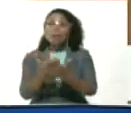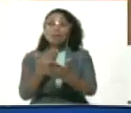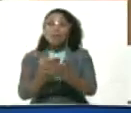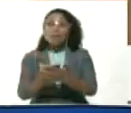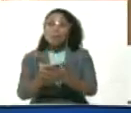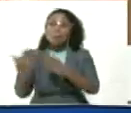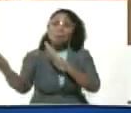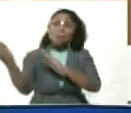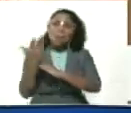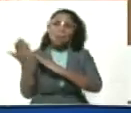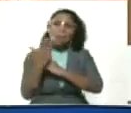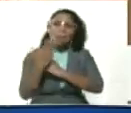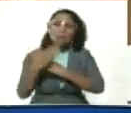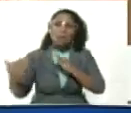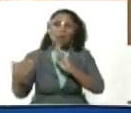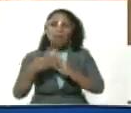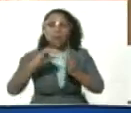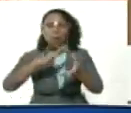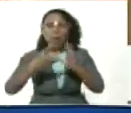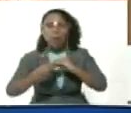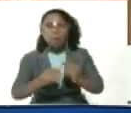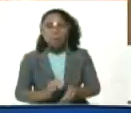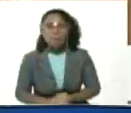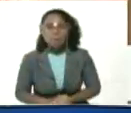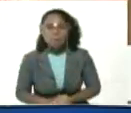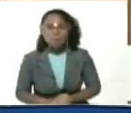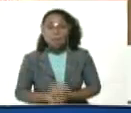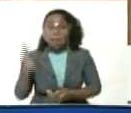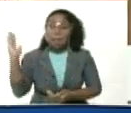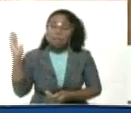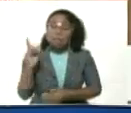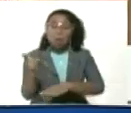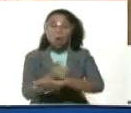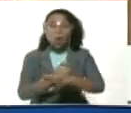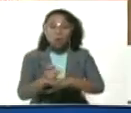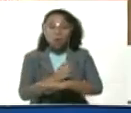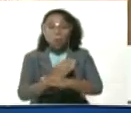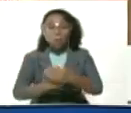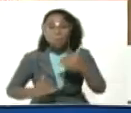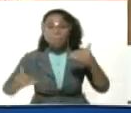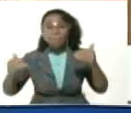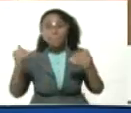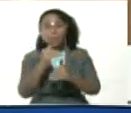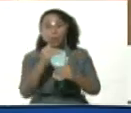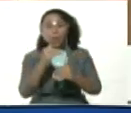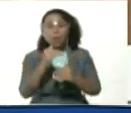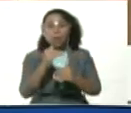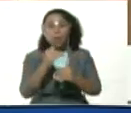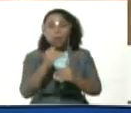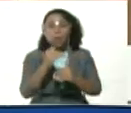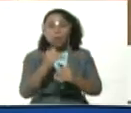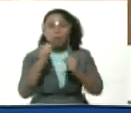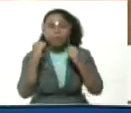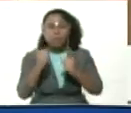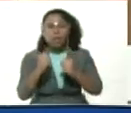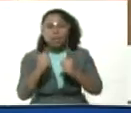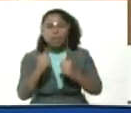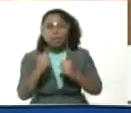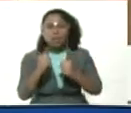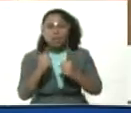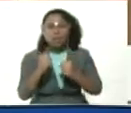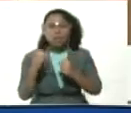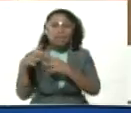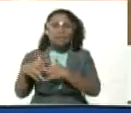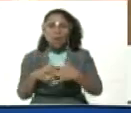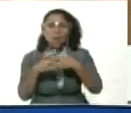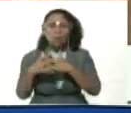sanciones contra los CLAP. Y vino el gobierno supremacista, extremista de Donald Trump,